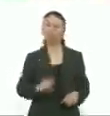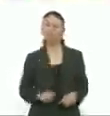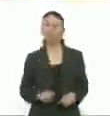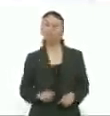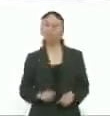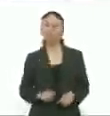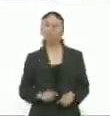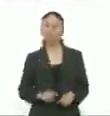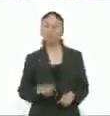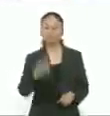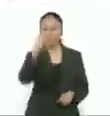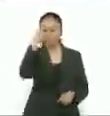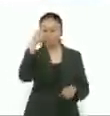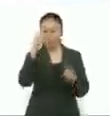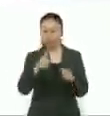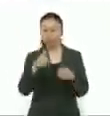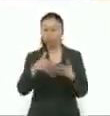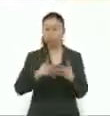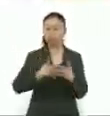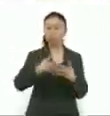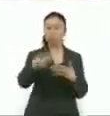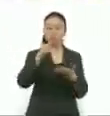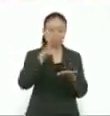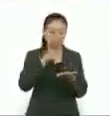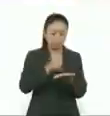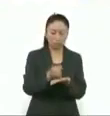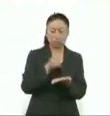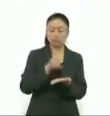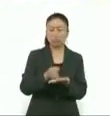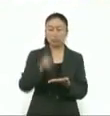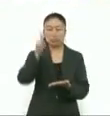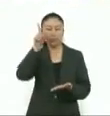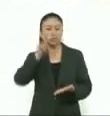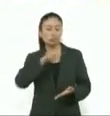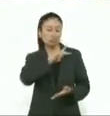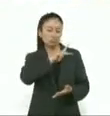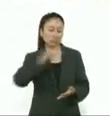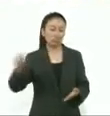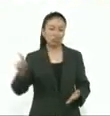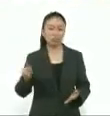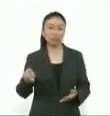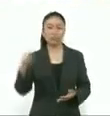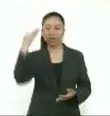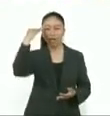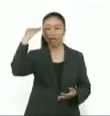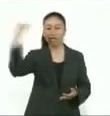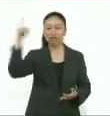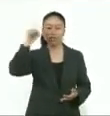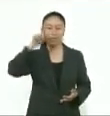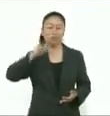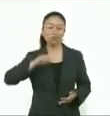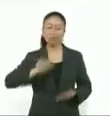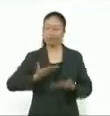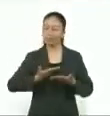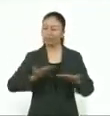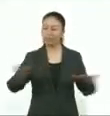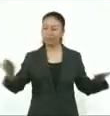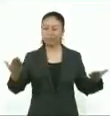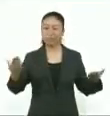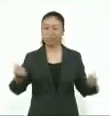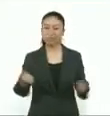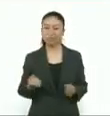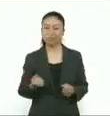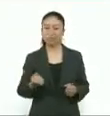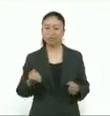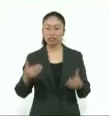Para permanecer en la toma de decisiones, es tiempo de las mujeres, compañeras. Hay que seguir